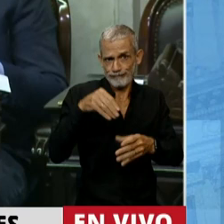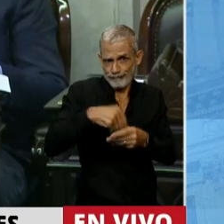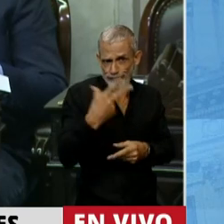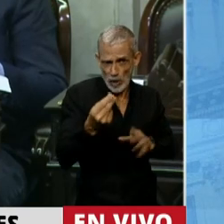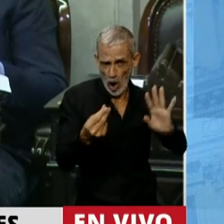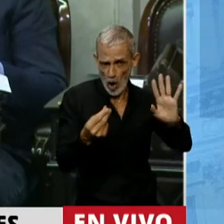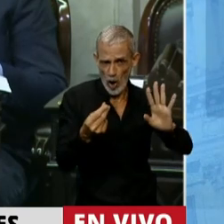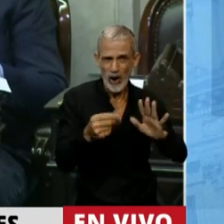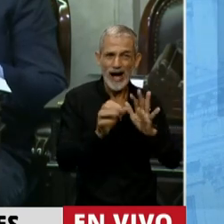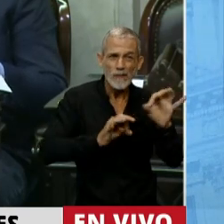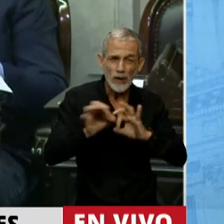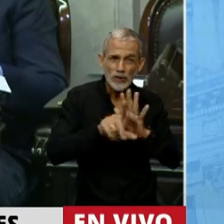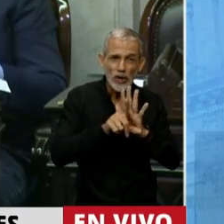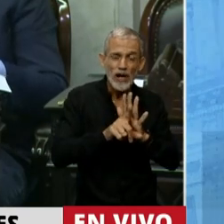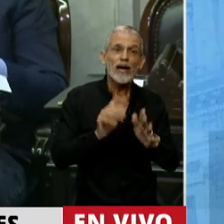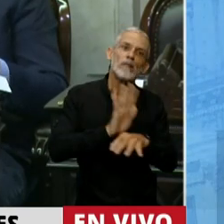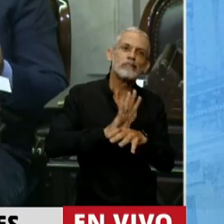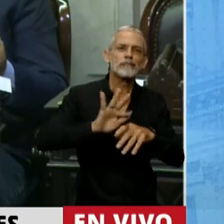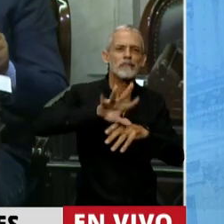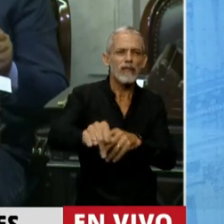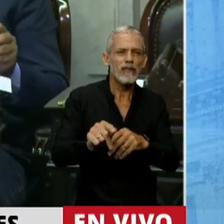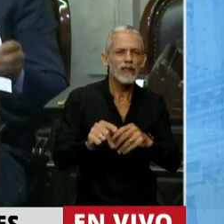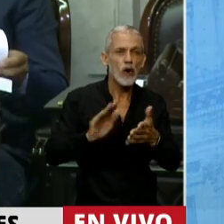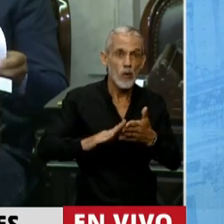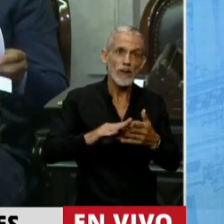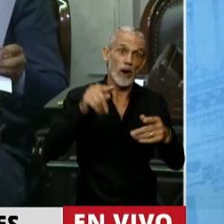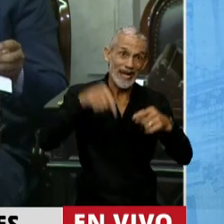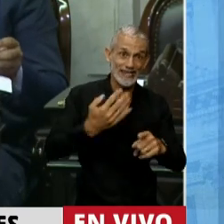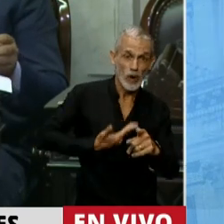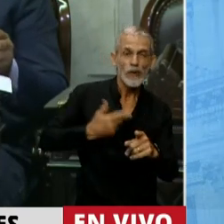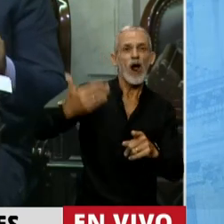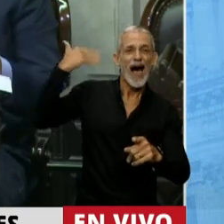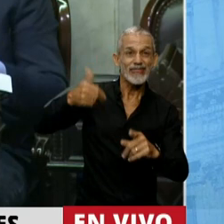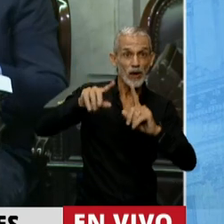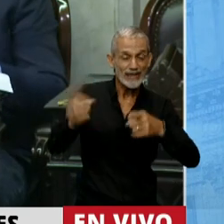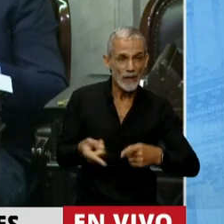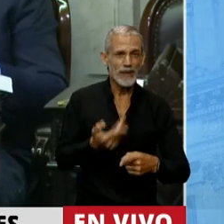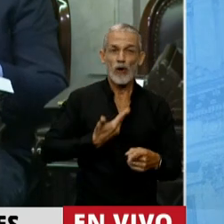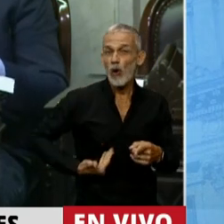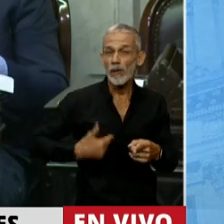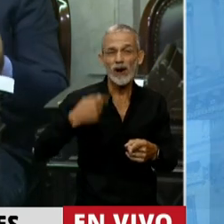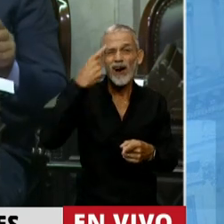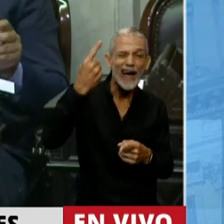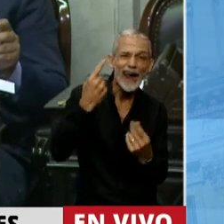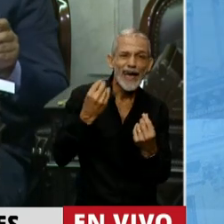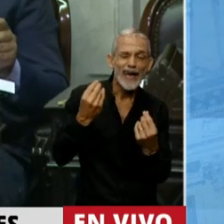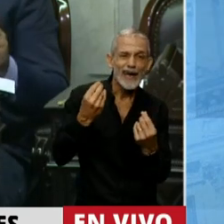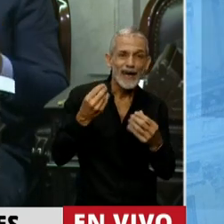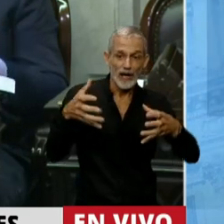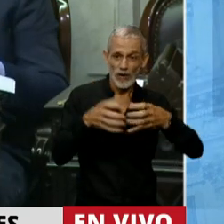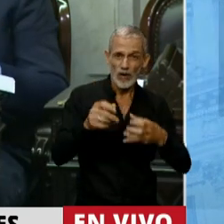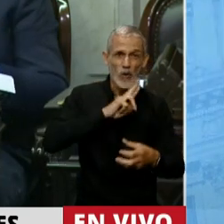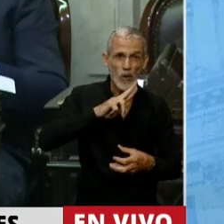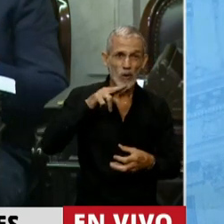repudiamos este nuevo ataque del gobierno, de este y de los anteriores, gobiernos que consideran a